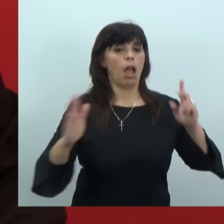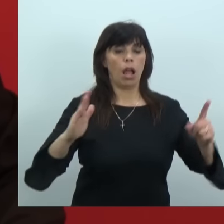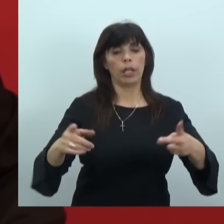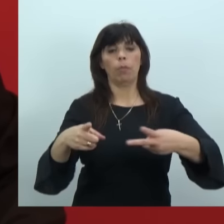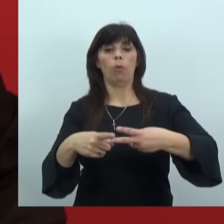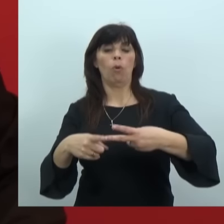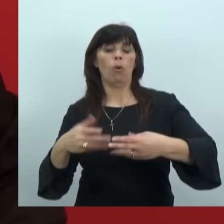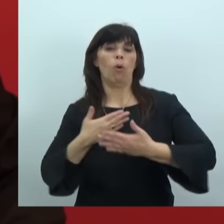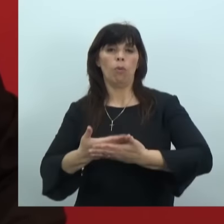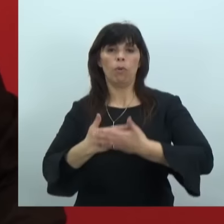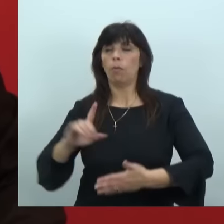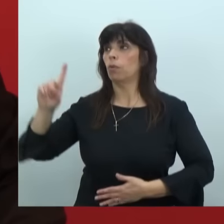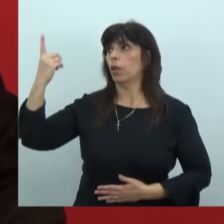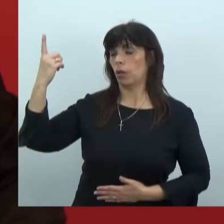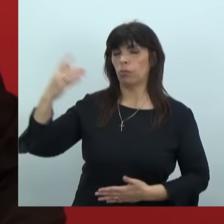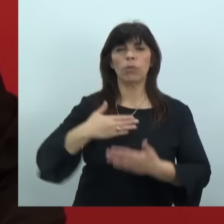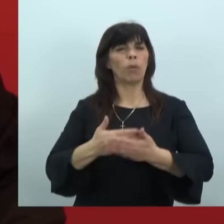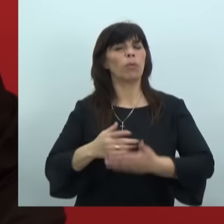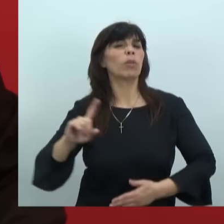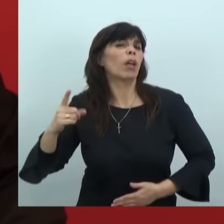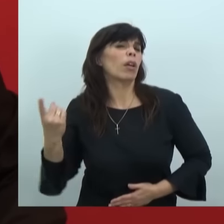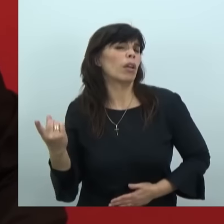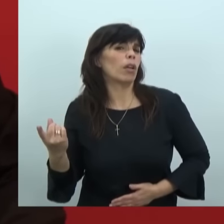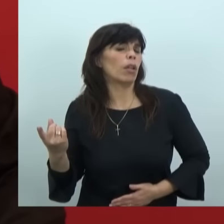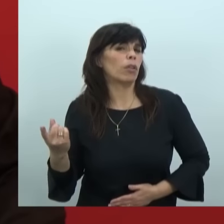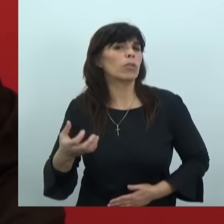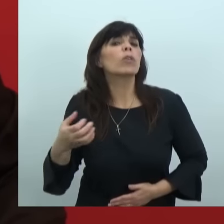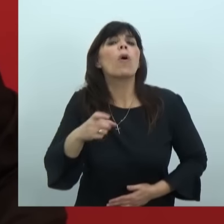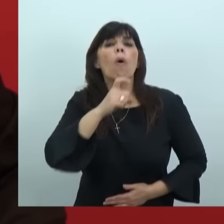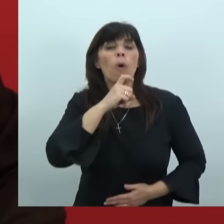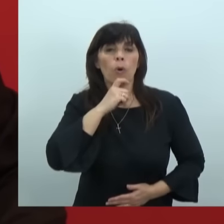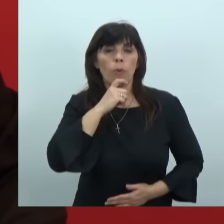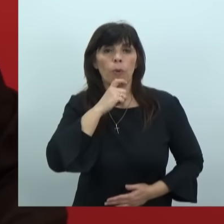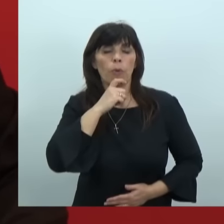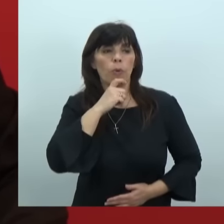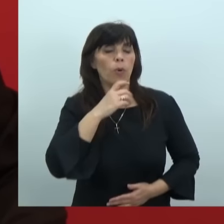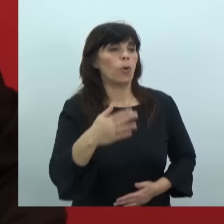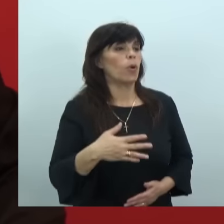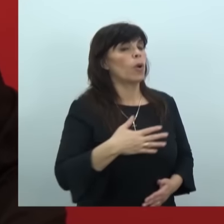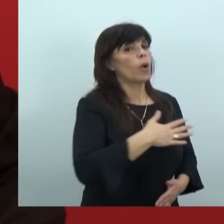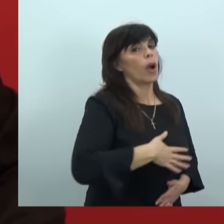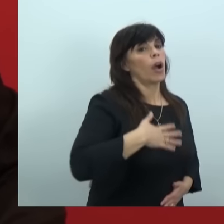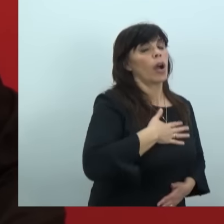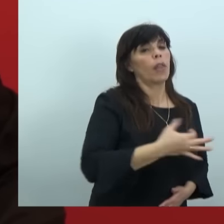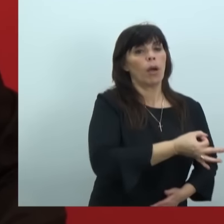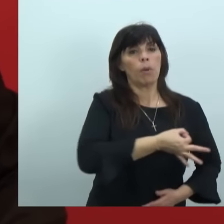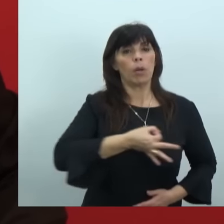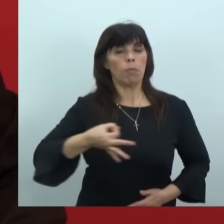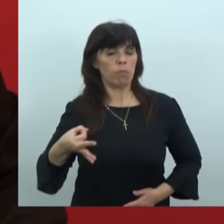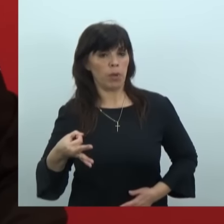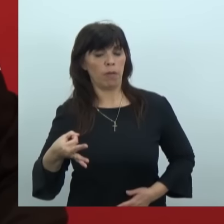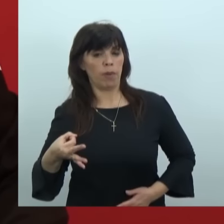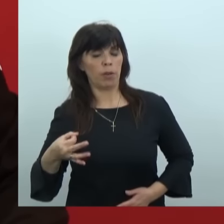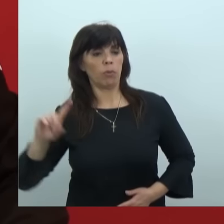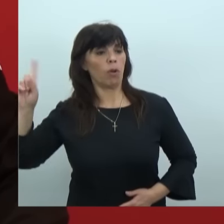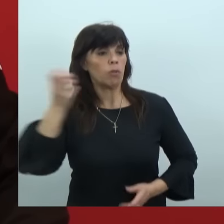La voluntad de Dios es perfecta, es buena. La voluntad de Dios es de bendecirnos,